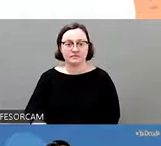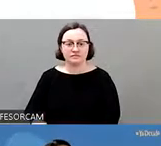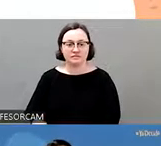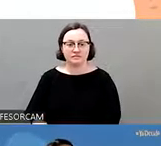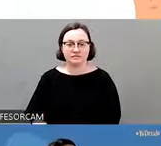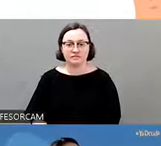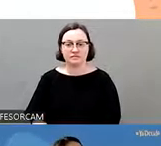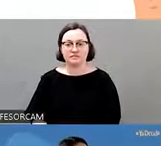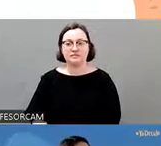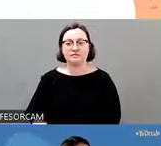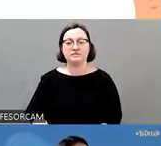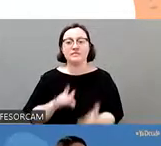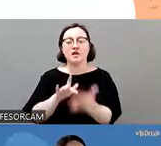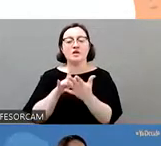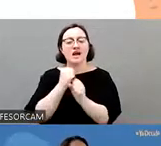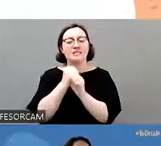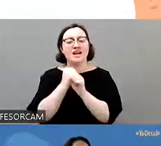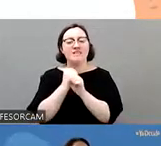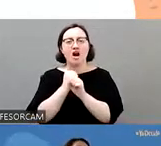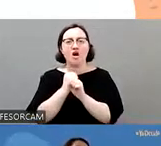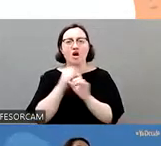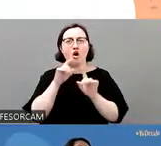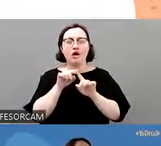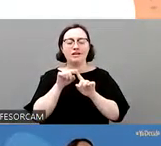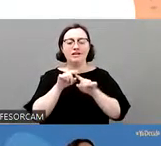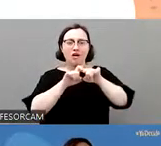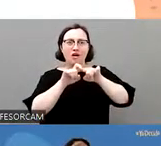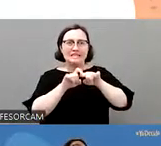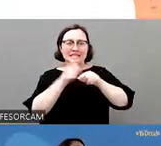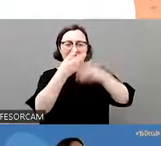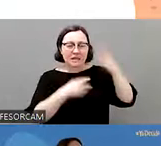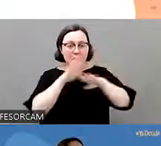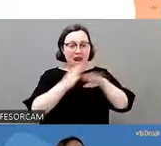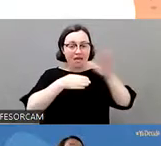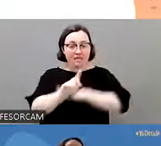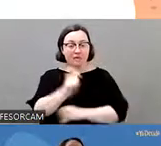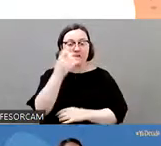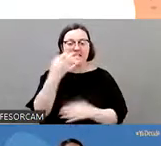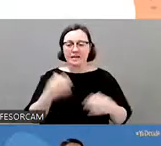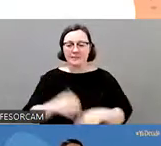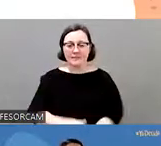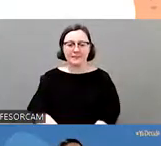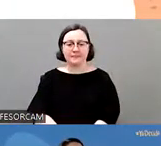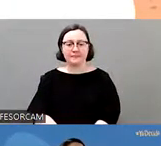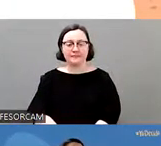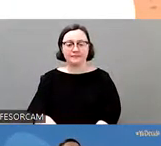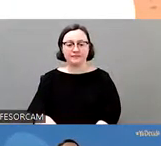¿Qué aspectos podemos seguir trabajando para conseguir la accesibilidad? Pues tenemos que